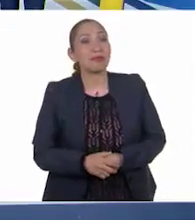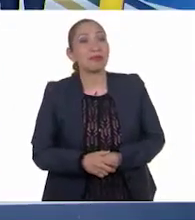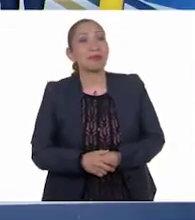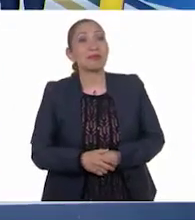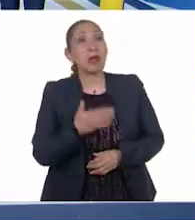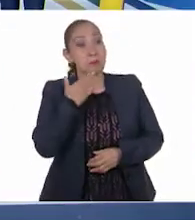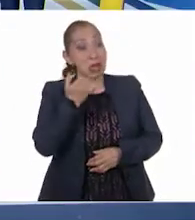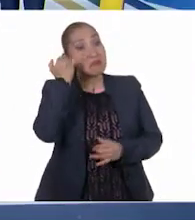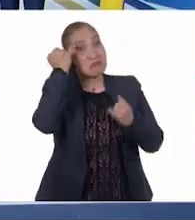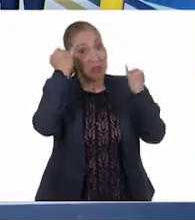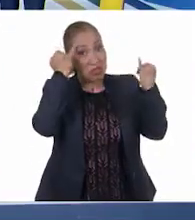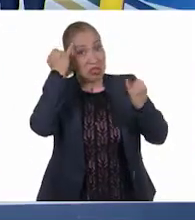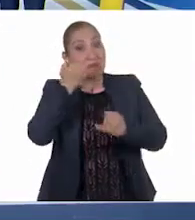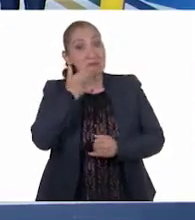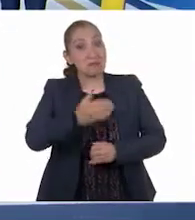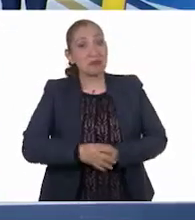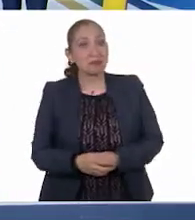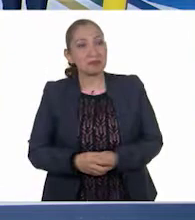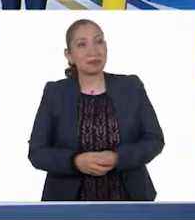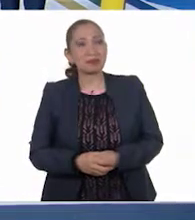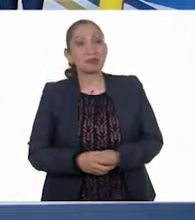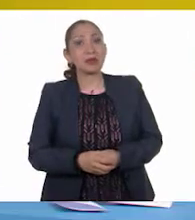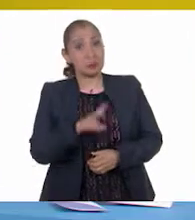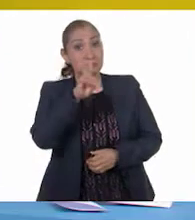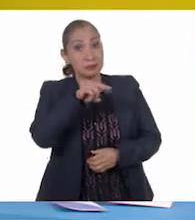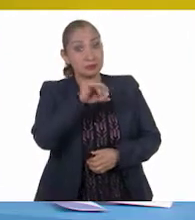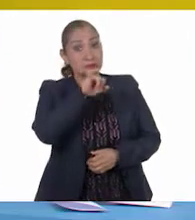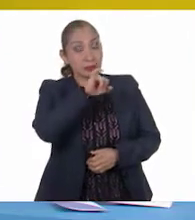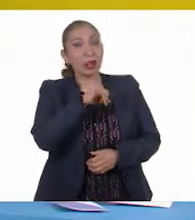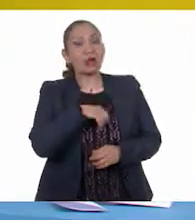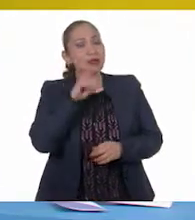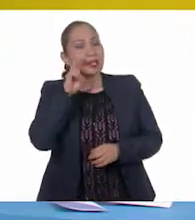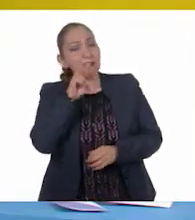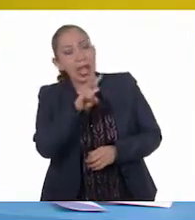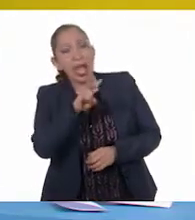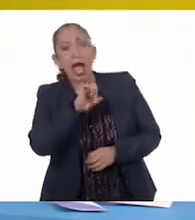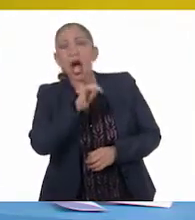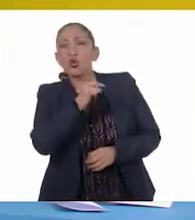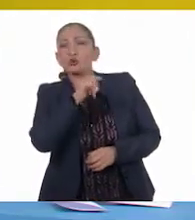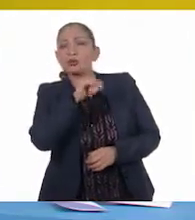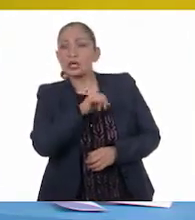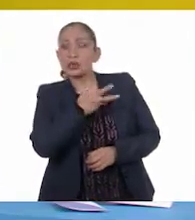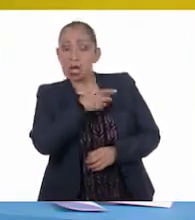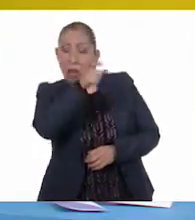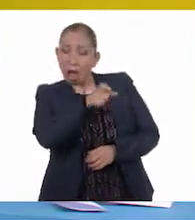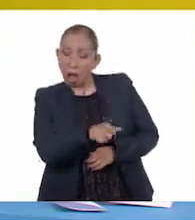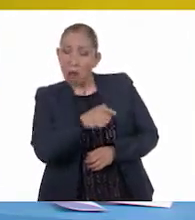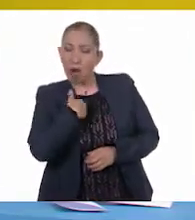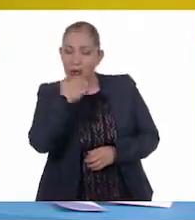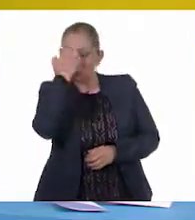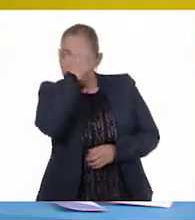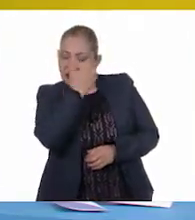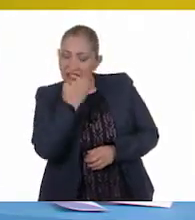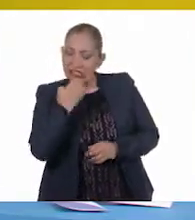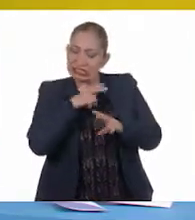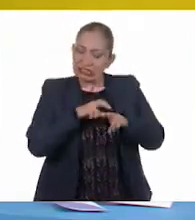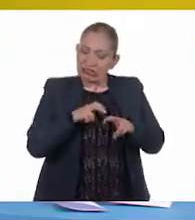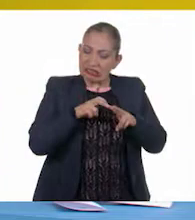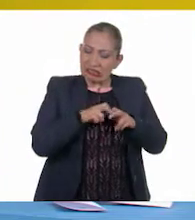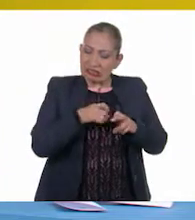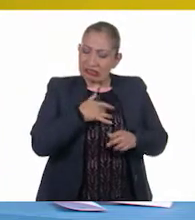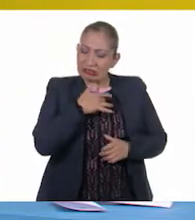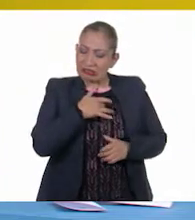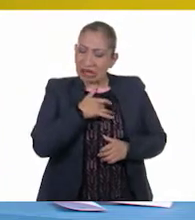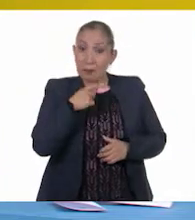¡Muy buenas ideas! Así es muy claro que Agustín tiene una actitud reflexiva. Sin embargo,